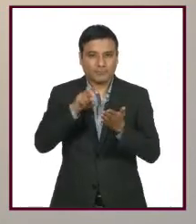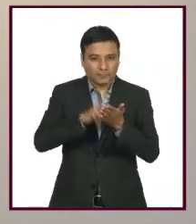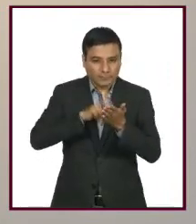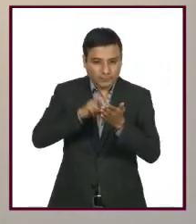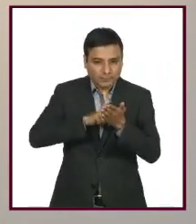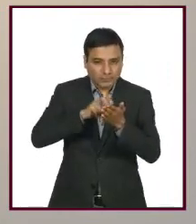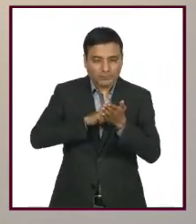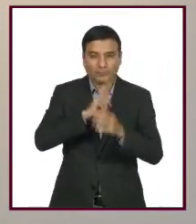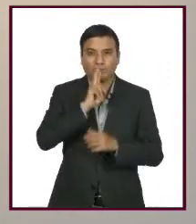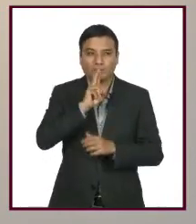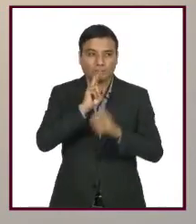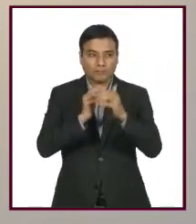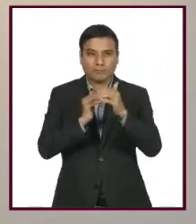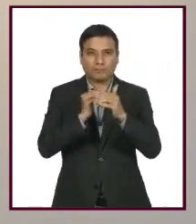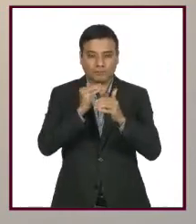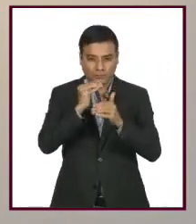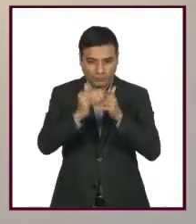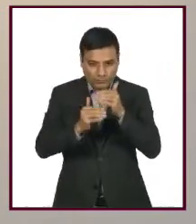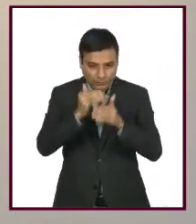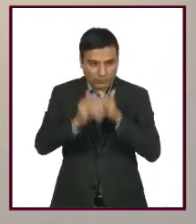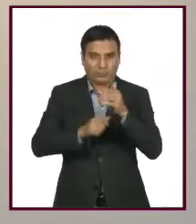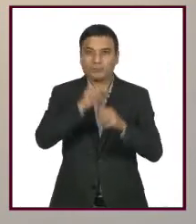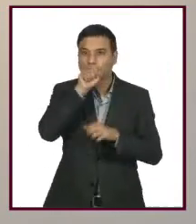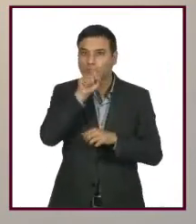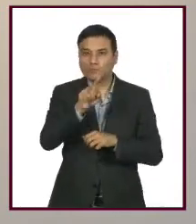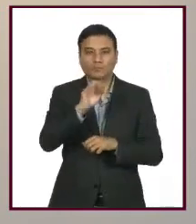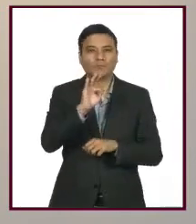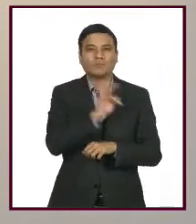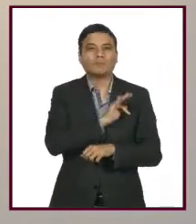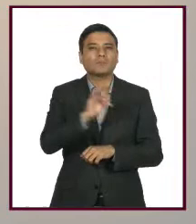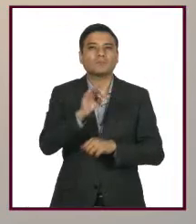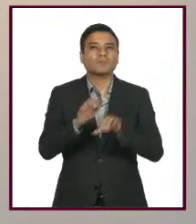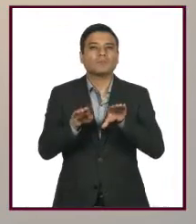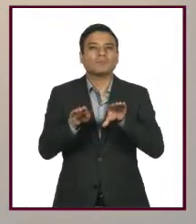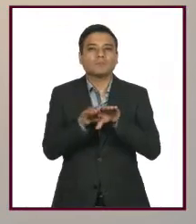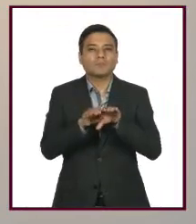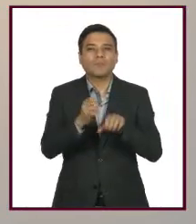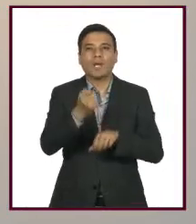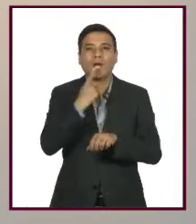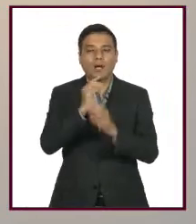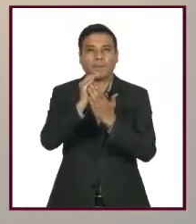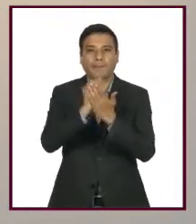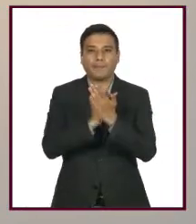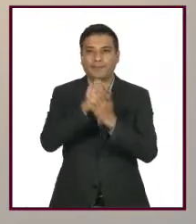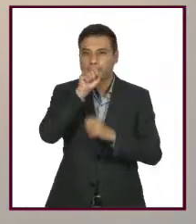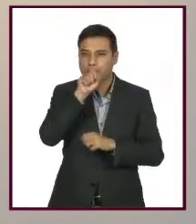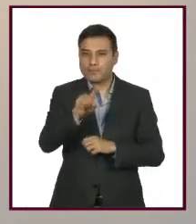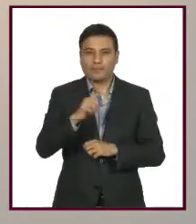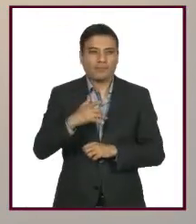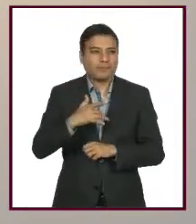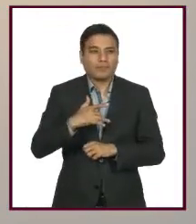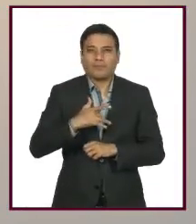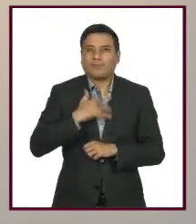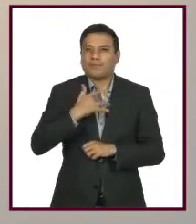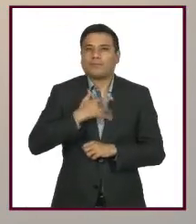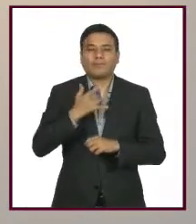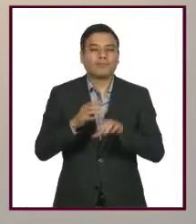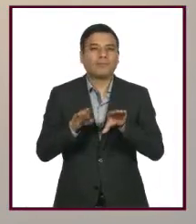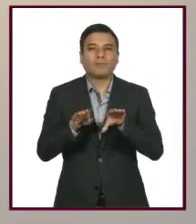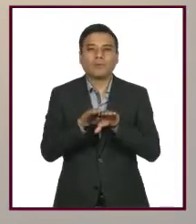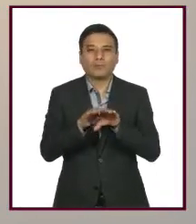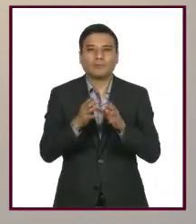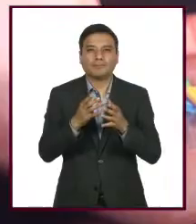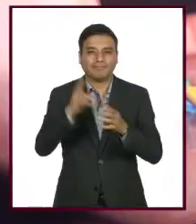cognitivo-conductual, manejo de contingencias para reducir el consumo y lograr la abstinencia a la